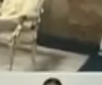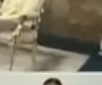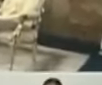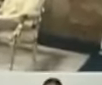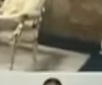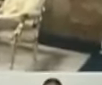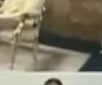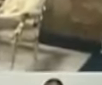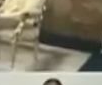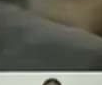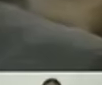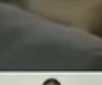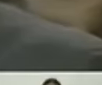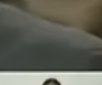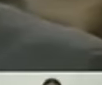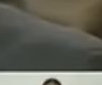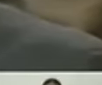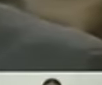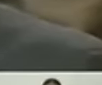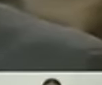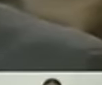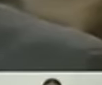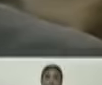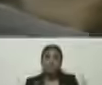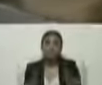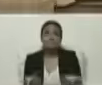Es la verdad de nuestro tiempo.